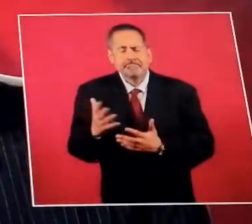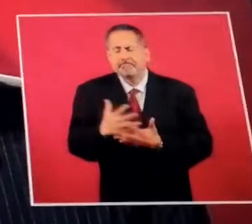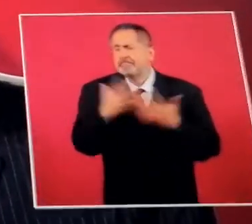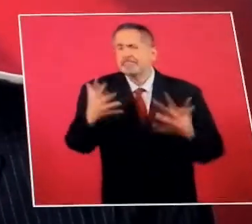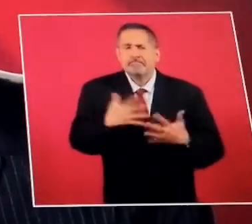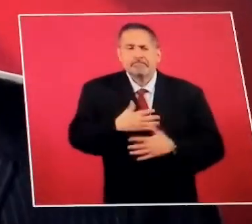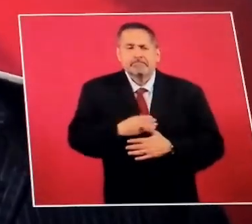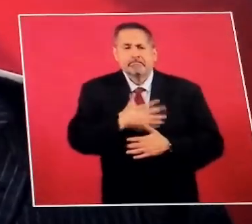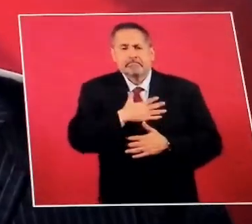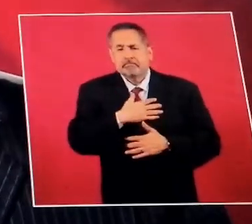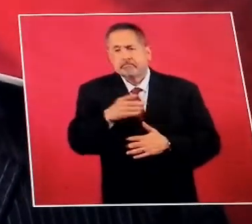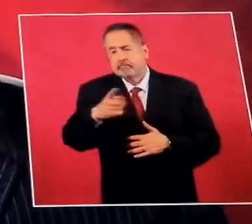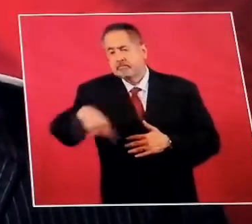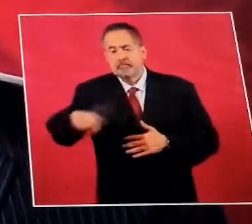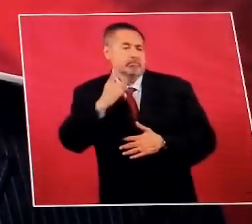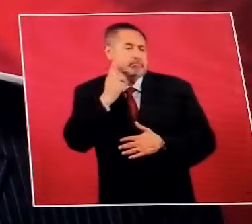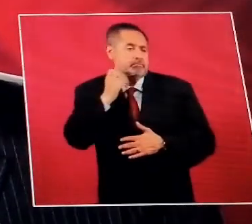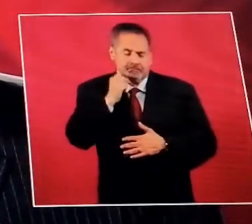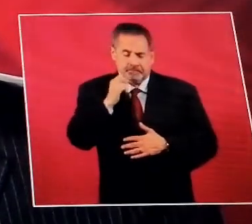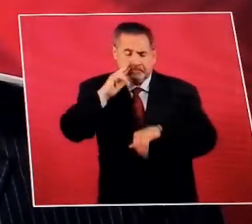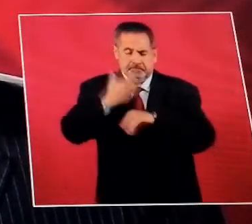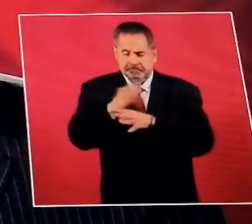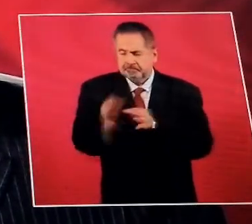enorme para un legislador.